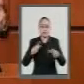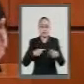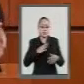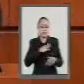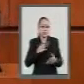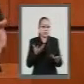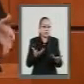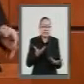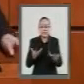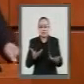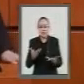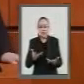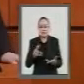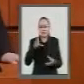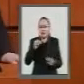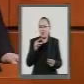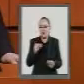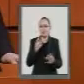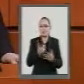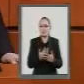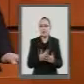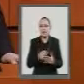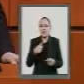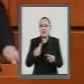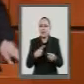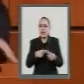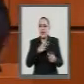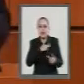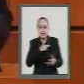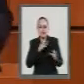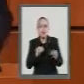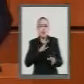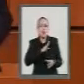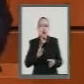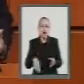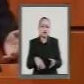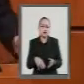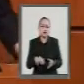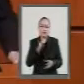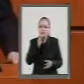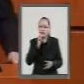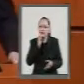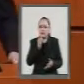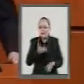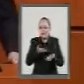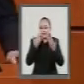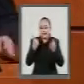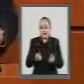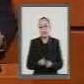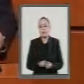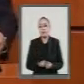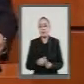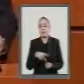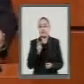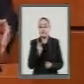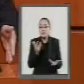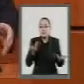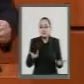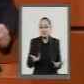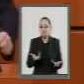las víctimas, ya sea fallecidos o heridos, que no había elementos para poder señalar eso. Sin